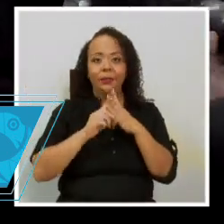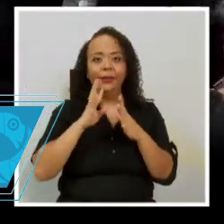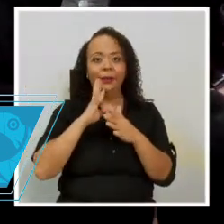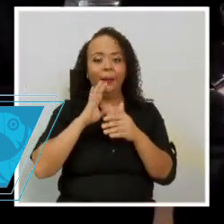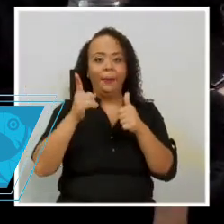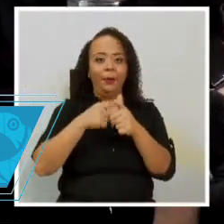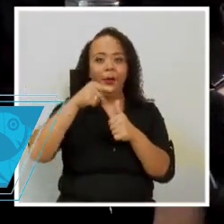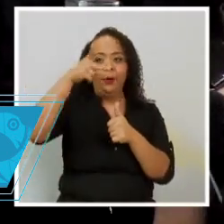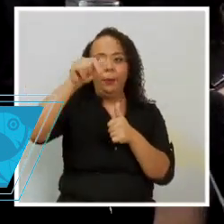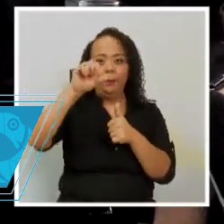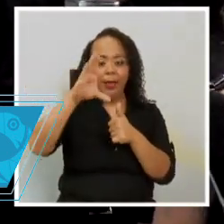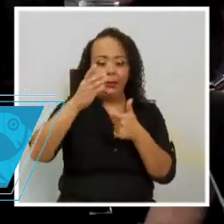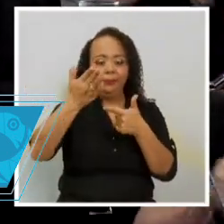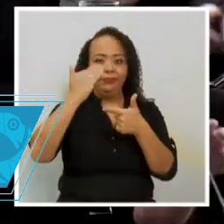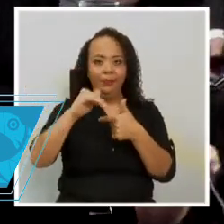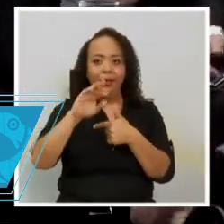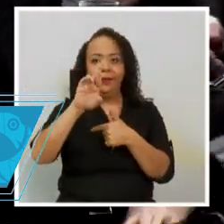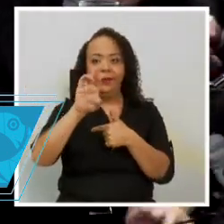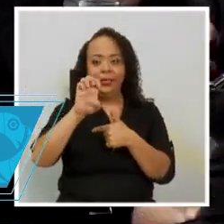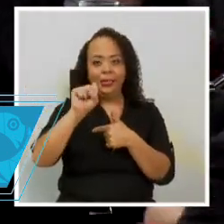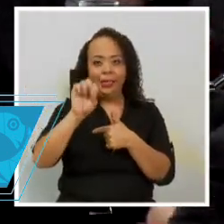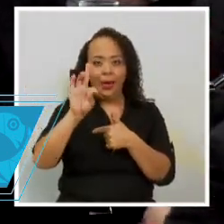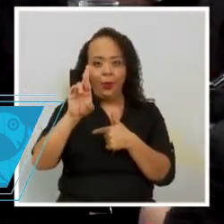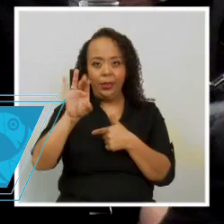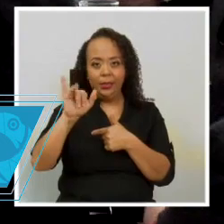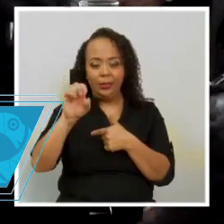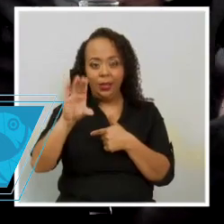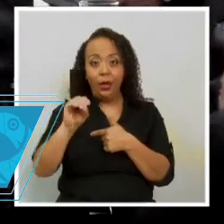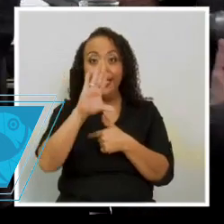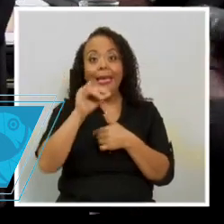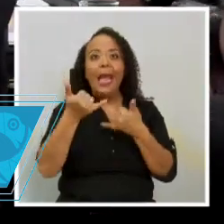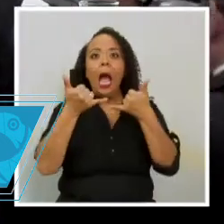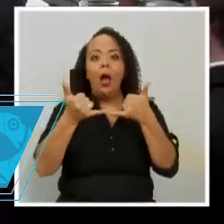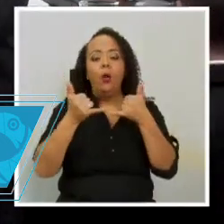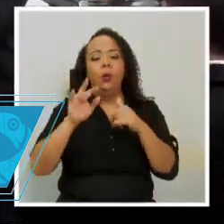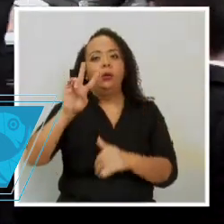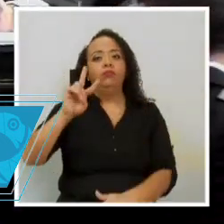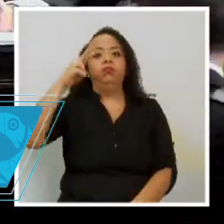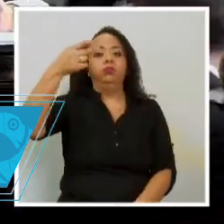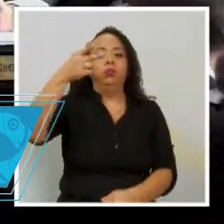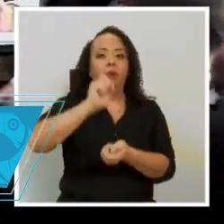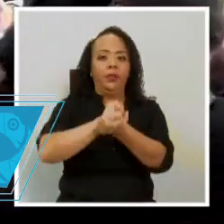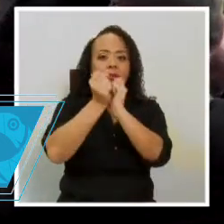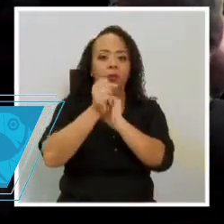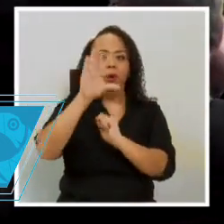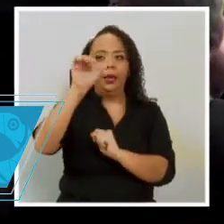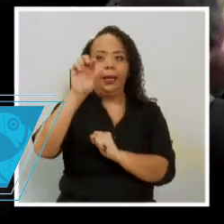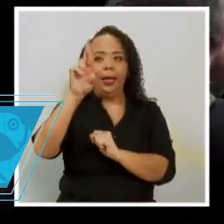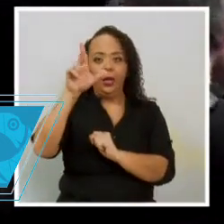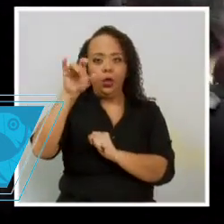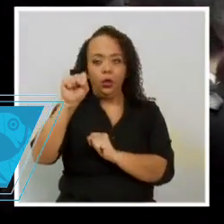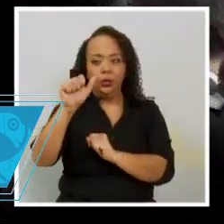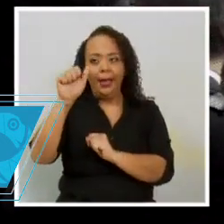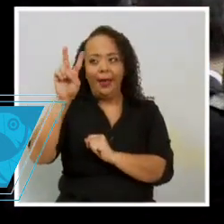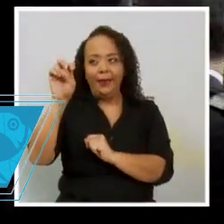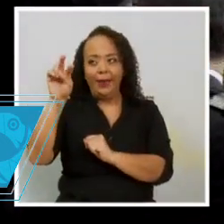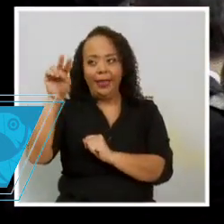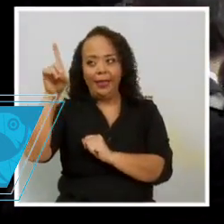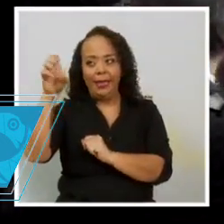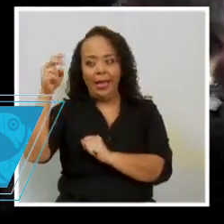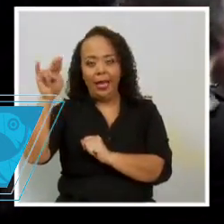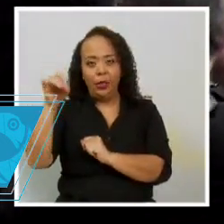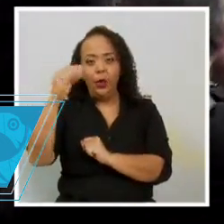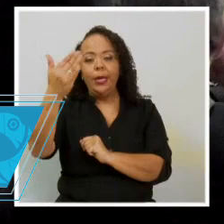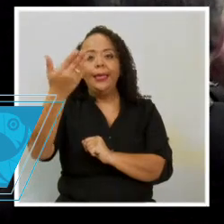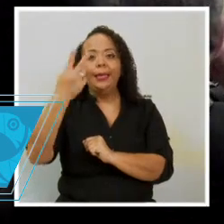primero PAC, luego Restauración Nacional, y ahora lo que se especula es que quedaría primero Restauración con Carlos Avendaño en la primera secretaría